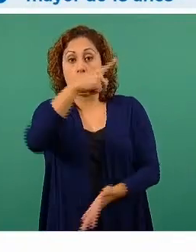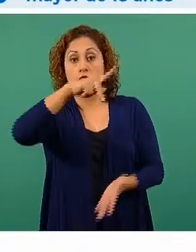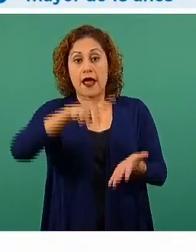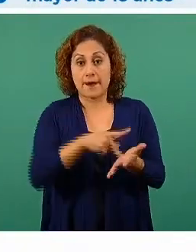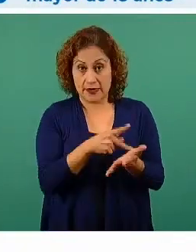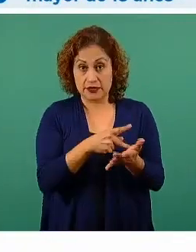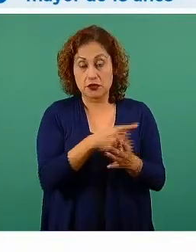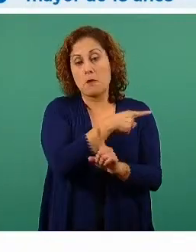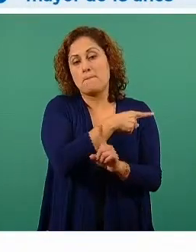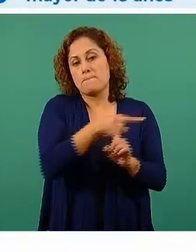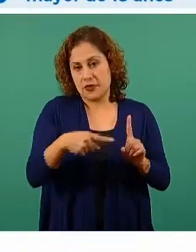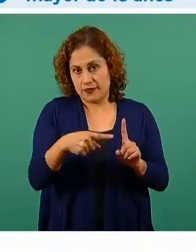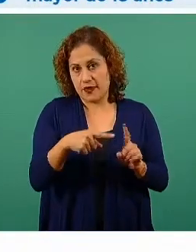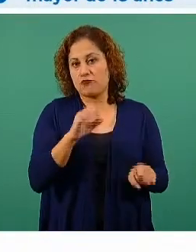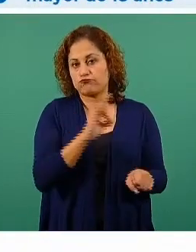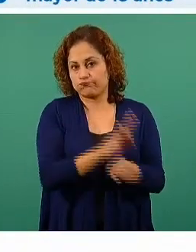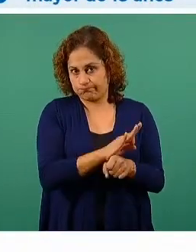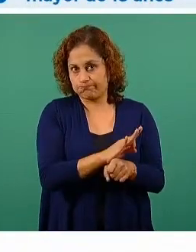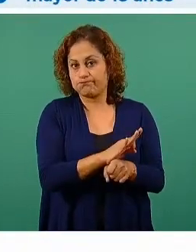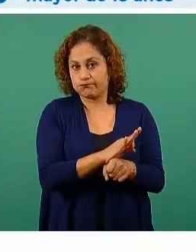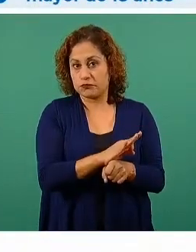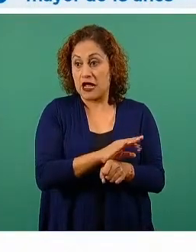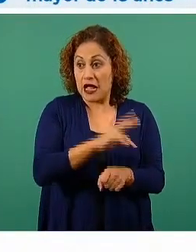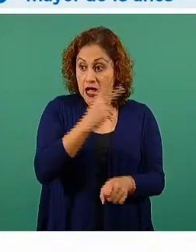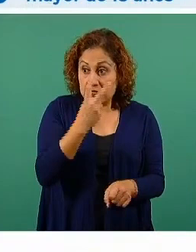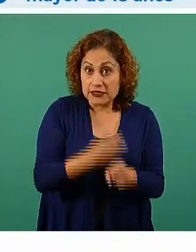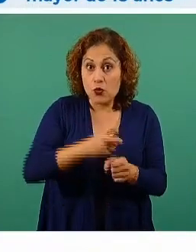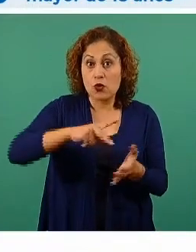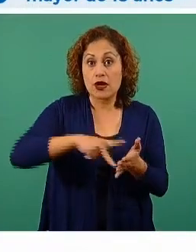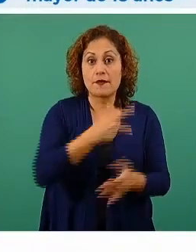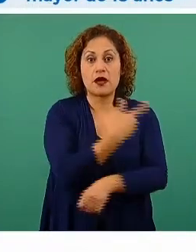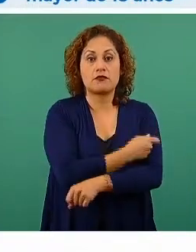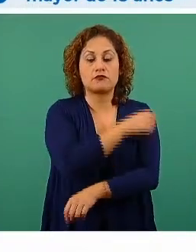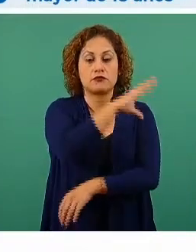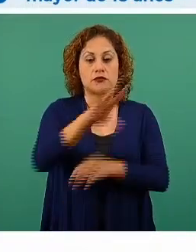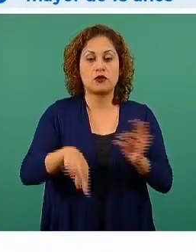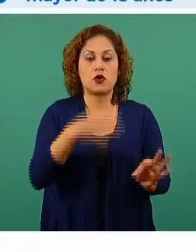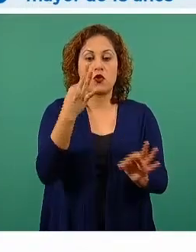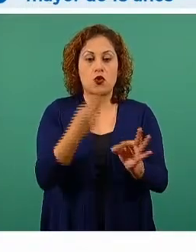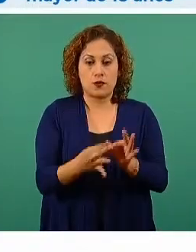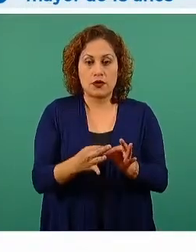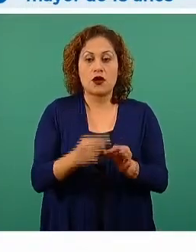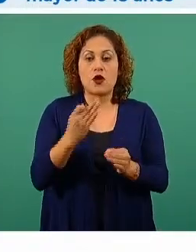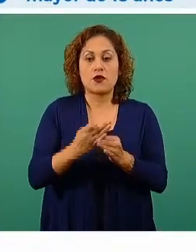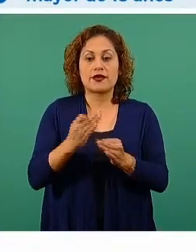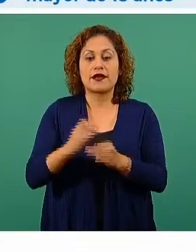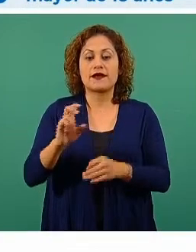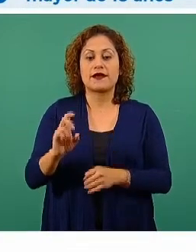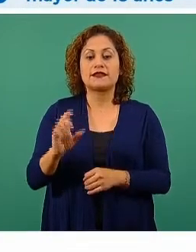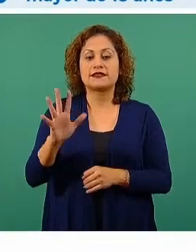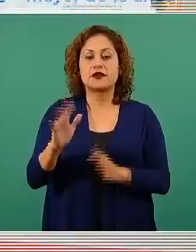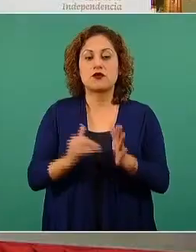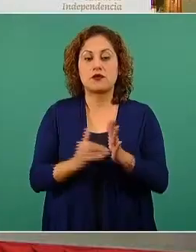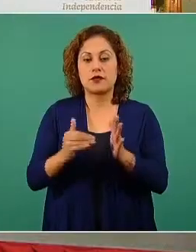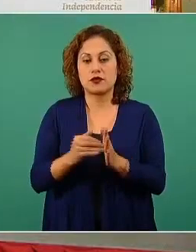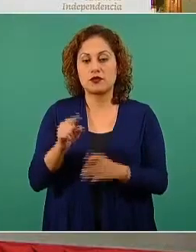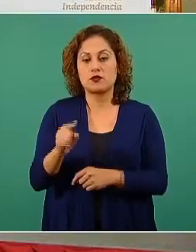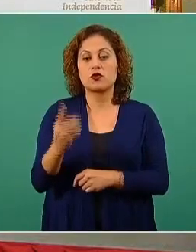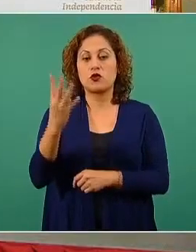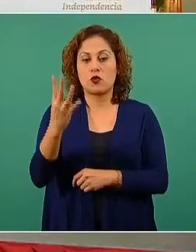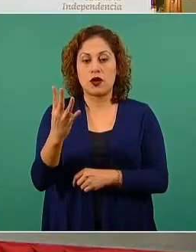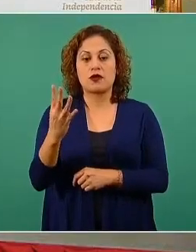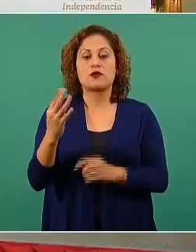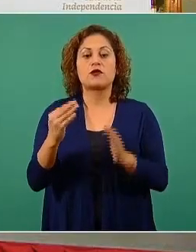ya tiene las 2 dosis, tiene un esquema completo. 32% en este momento, que son 5 millones, 5.4 millones